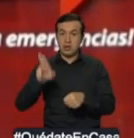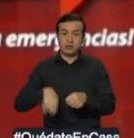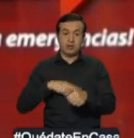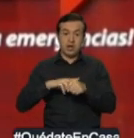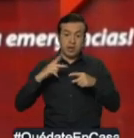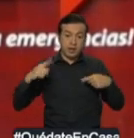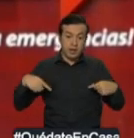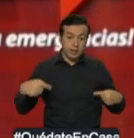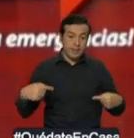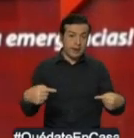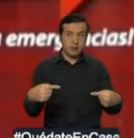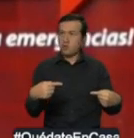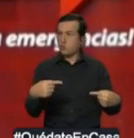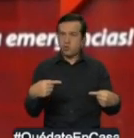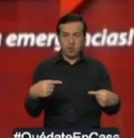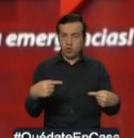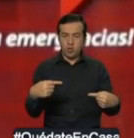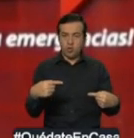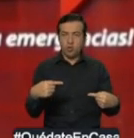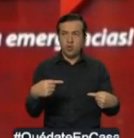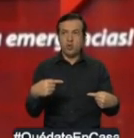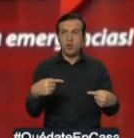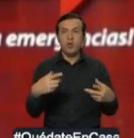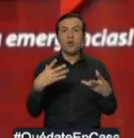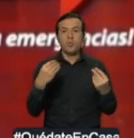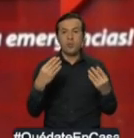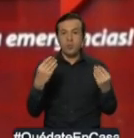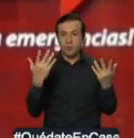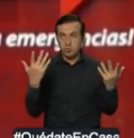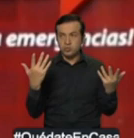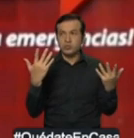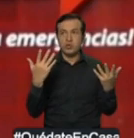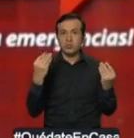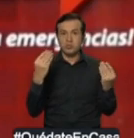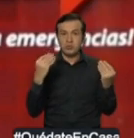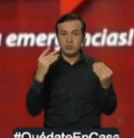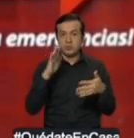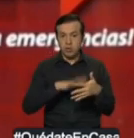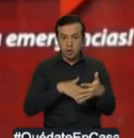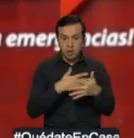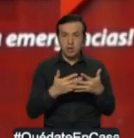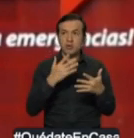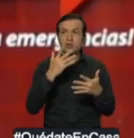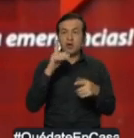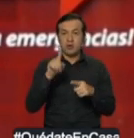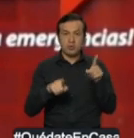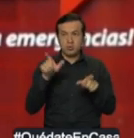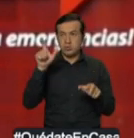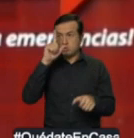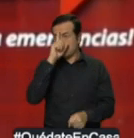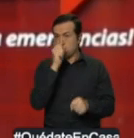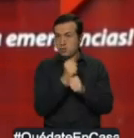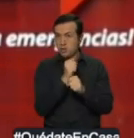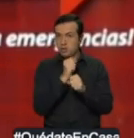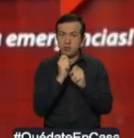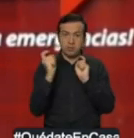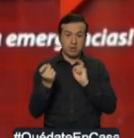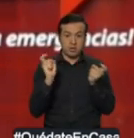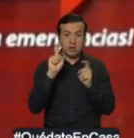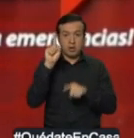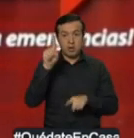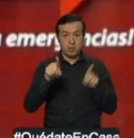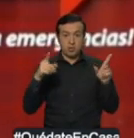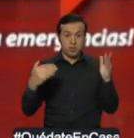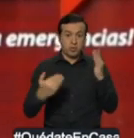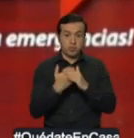sean parte de nuestra jornada diaria muchos horarios de muchas personas también se van a modificar algunos sectores se